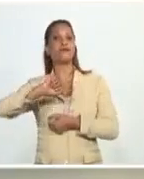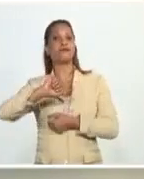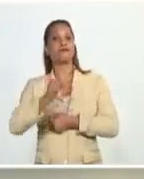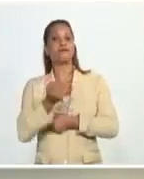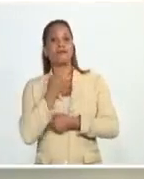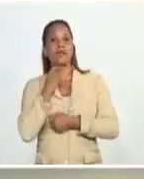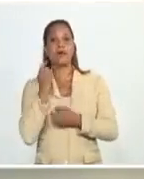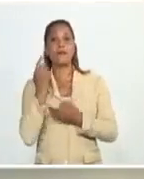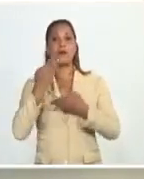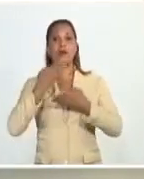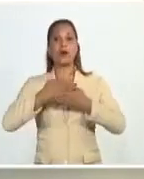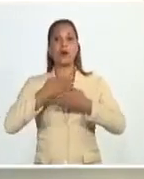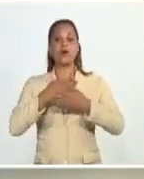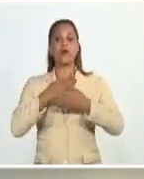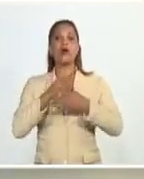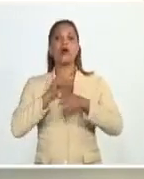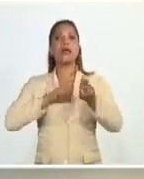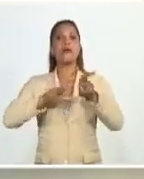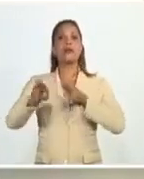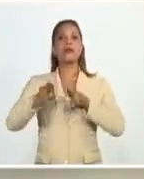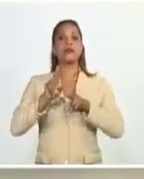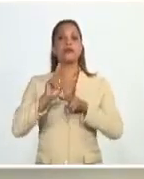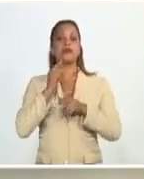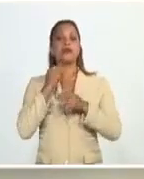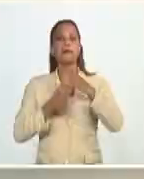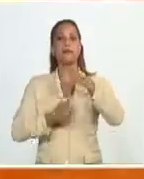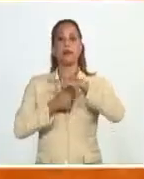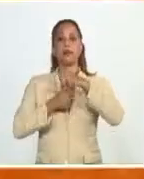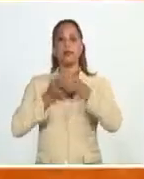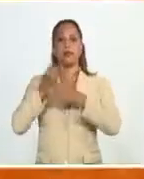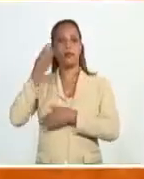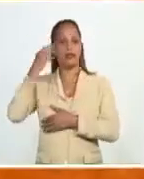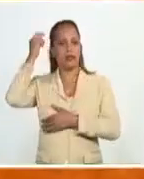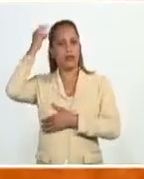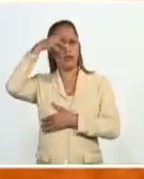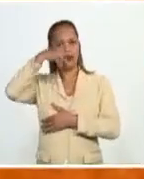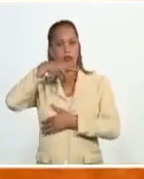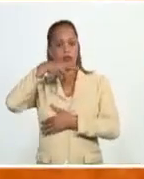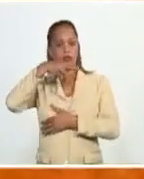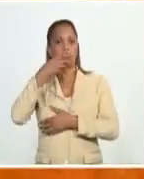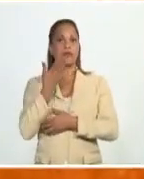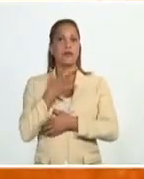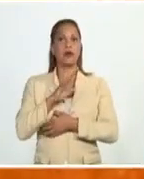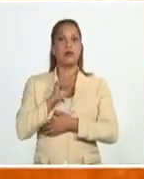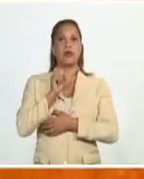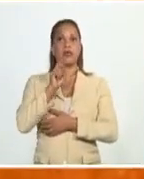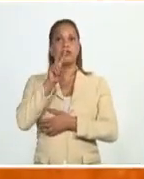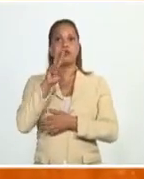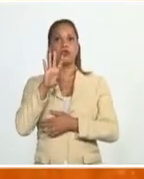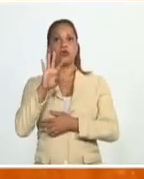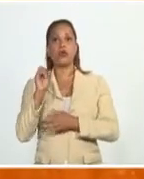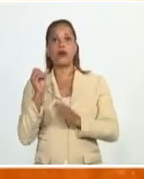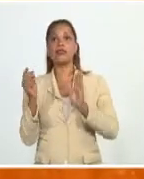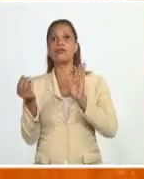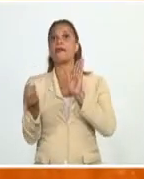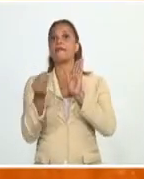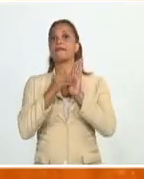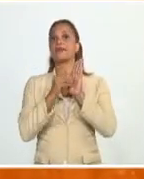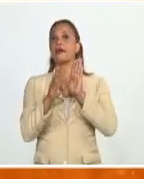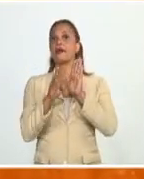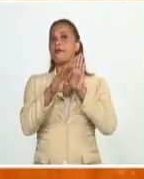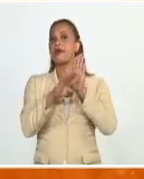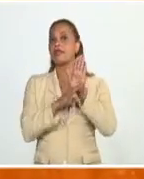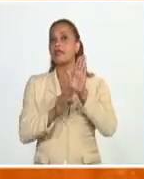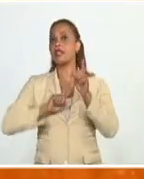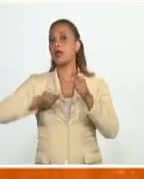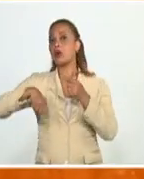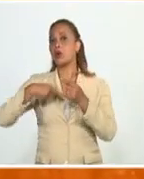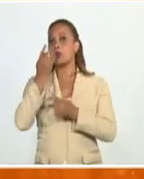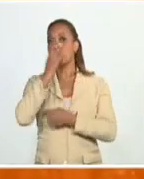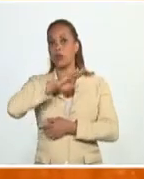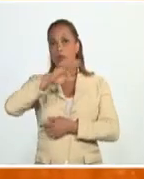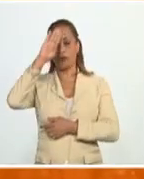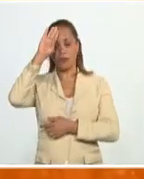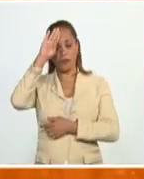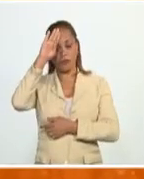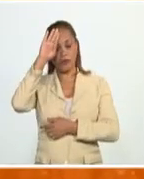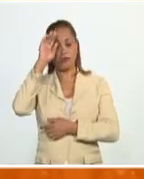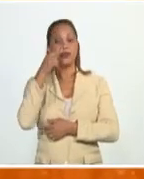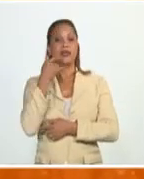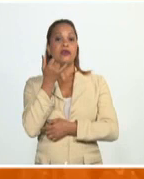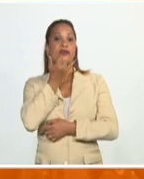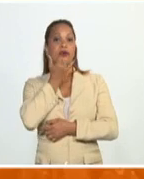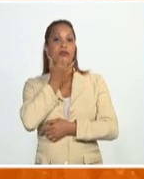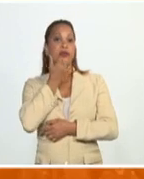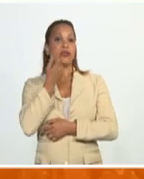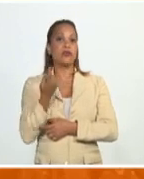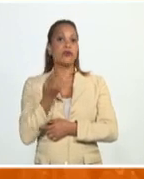bloqueo durante la administración Trump, la cual aplicó cerca de 240 medidas contra nuestro país, las que incidieron en